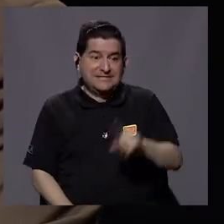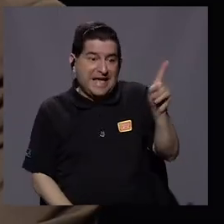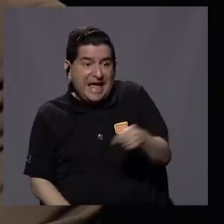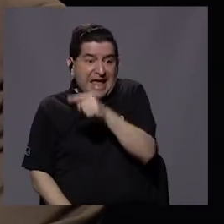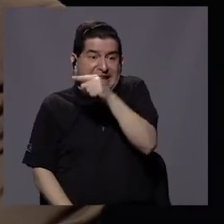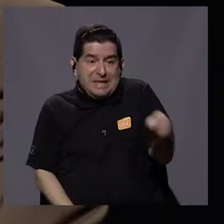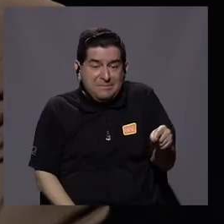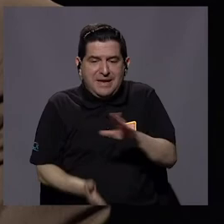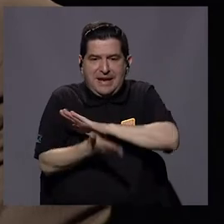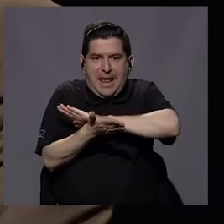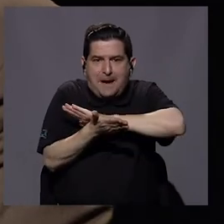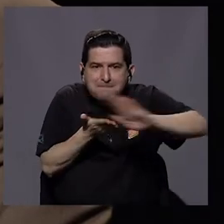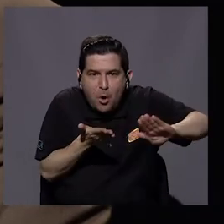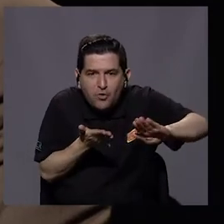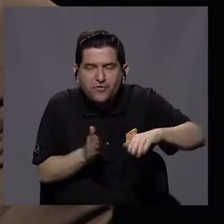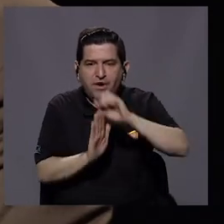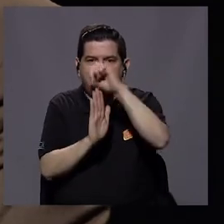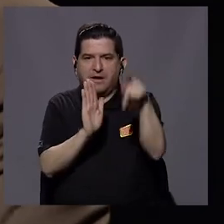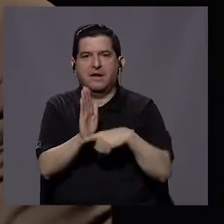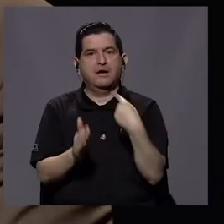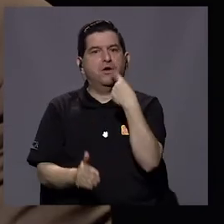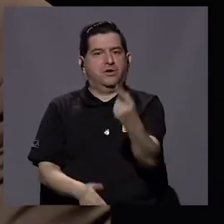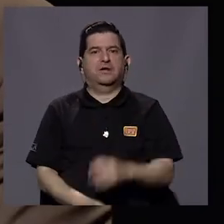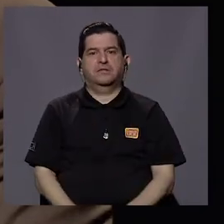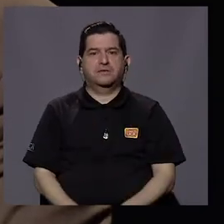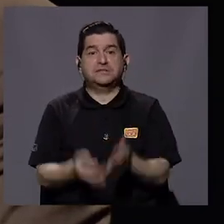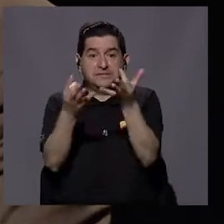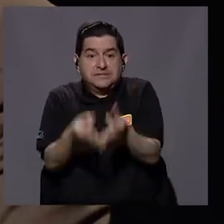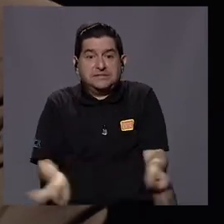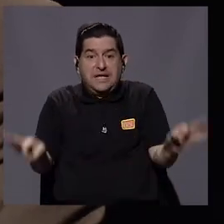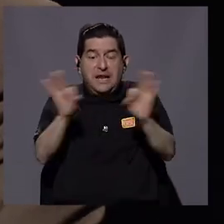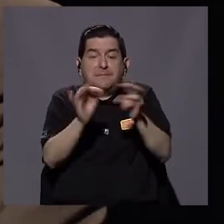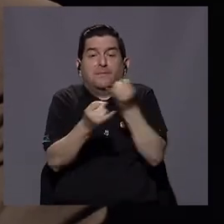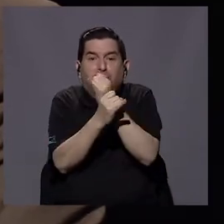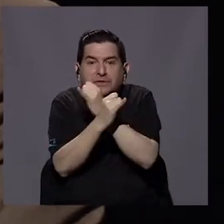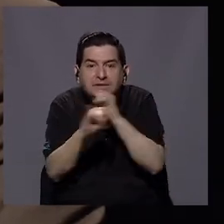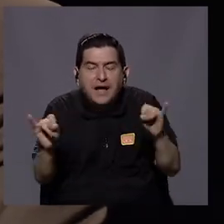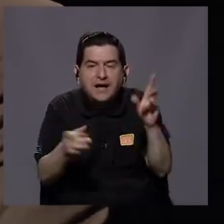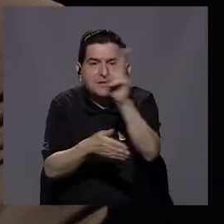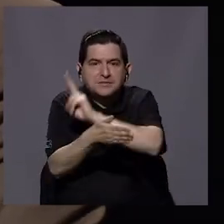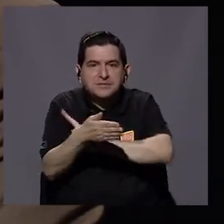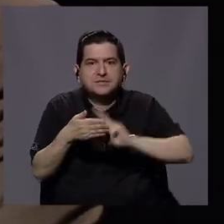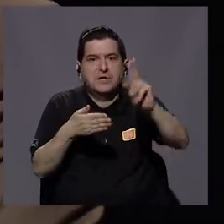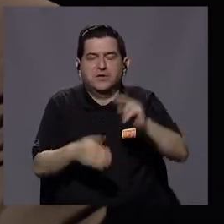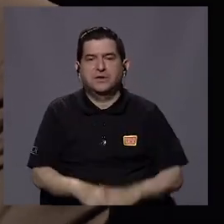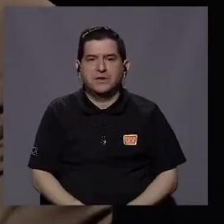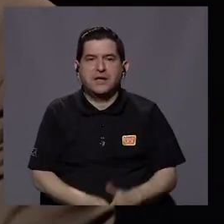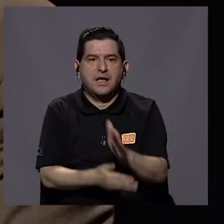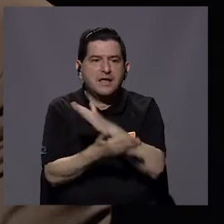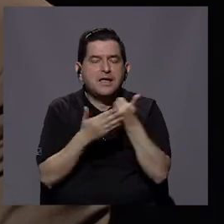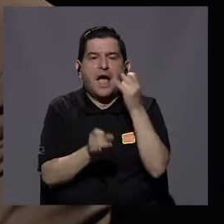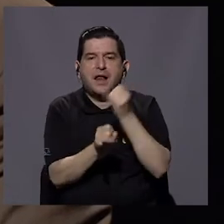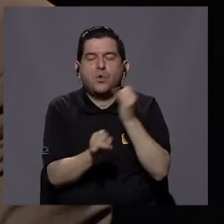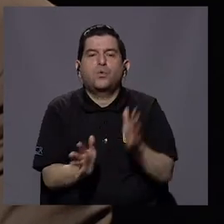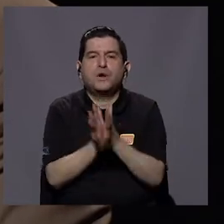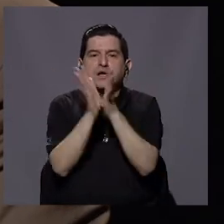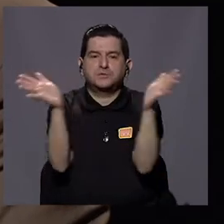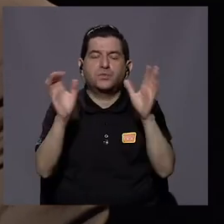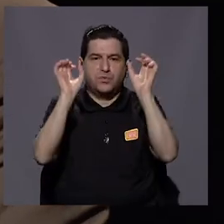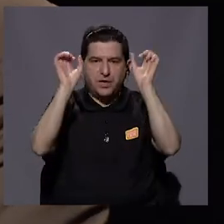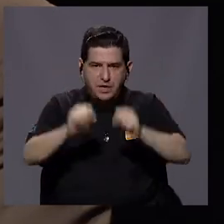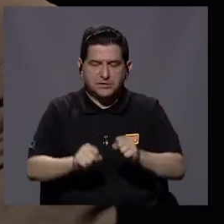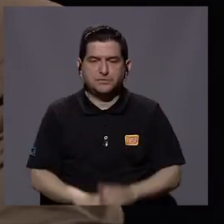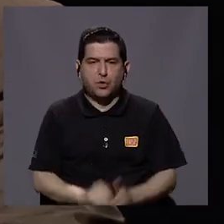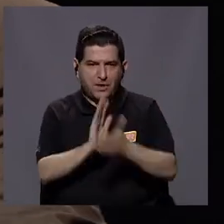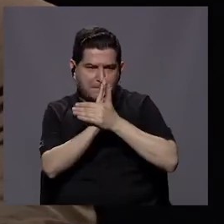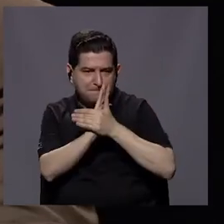prácticamente elimina, borra, no comprende lo que la Constitución dice, la importancia de la autonomía de las universidades y de algunas instituciones